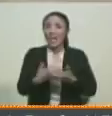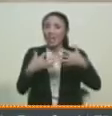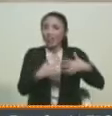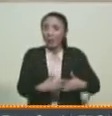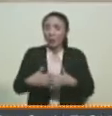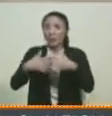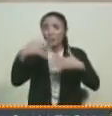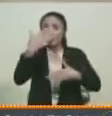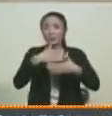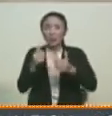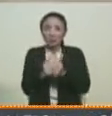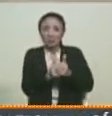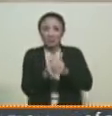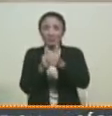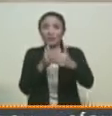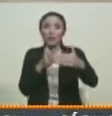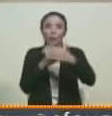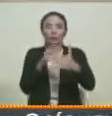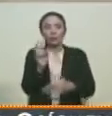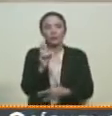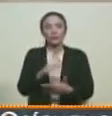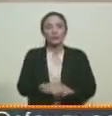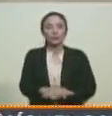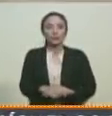económico y la persecución contra el país.